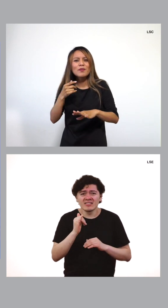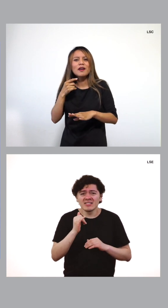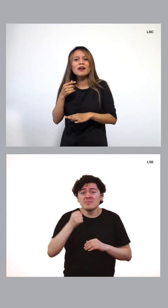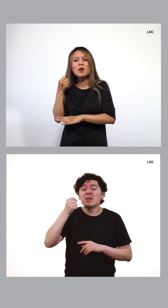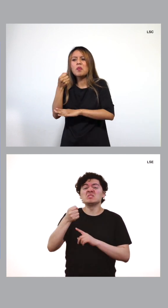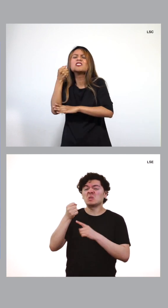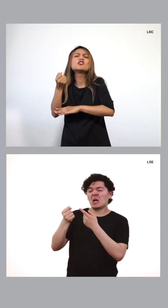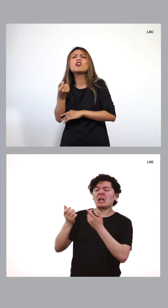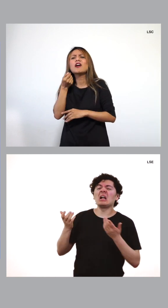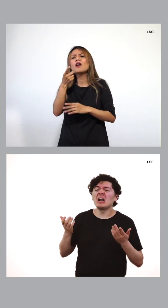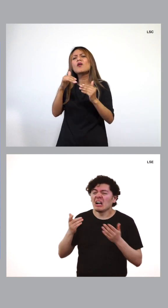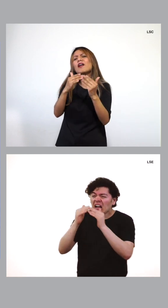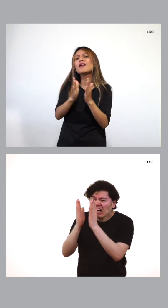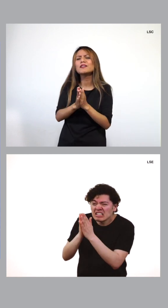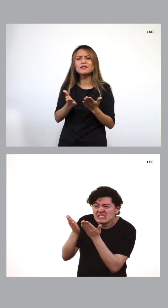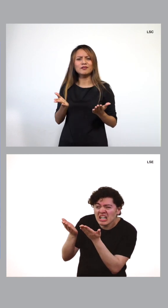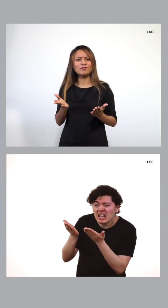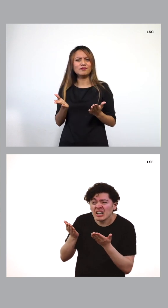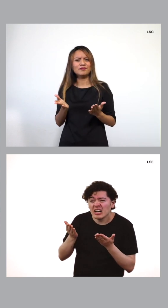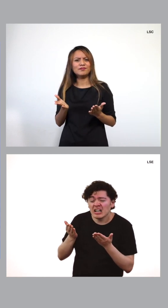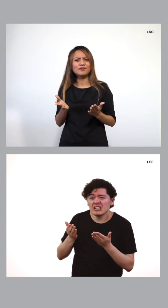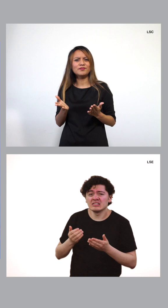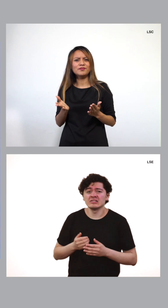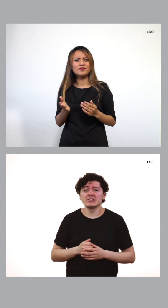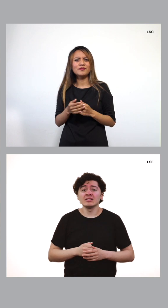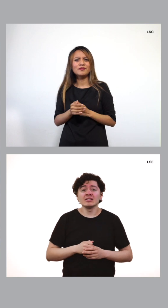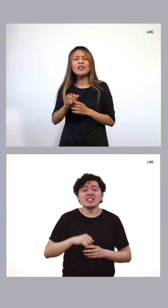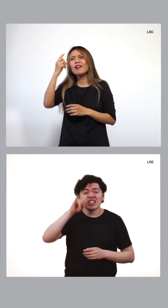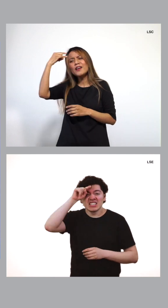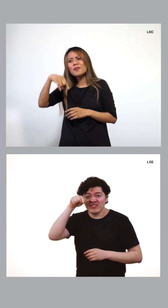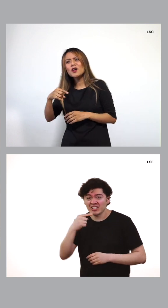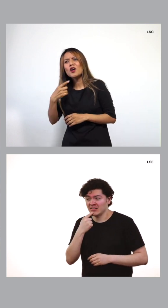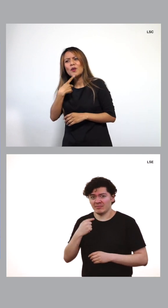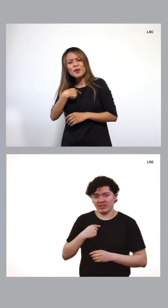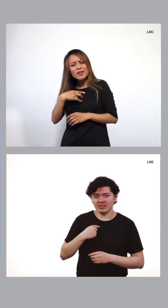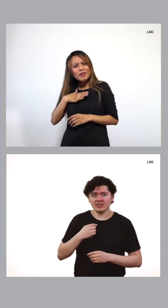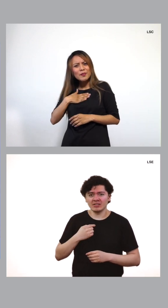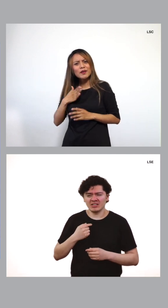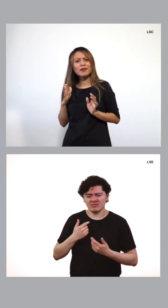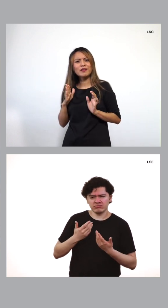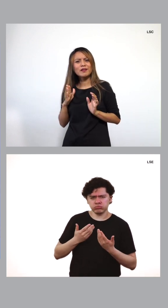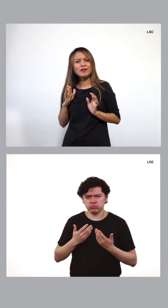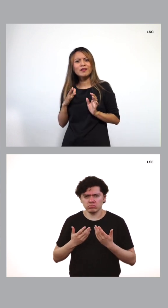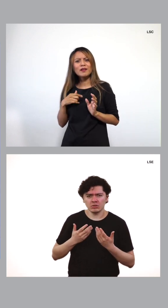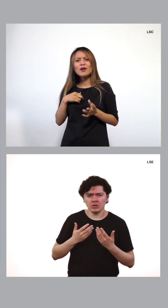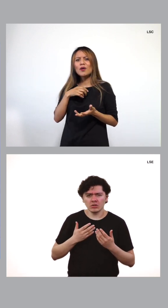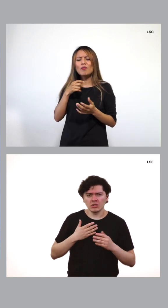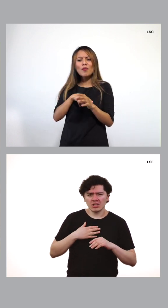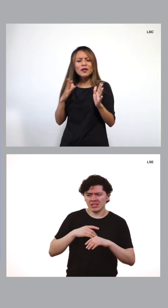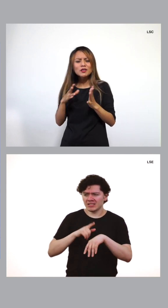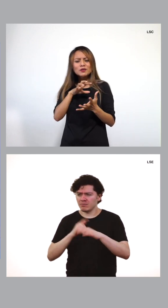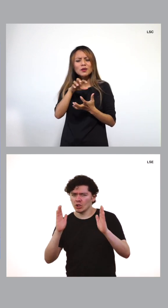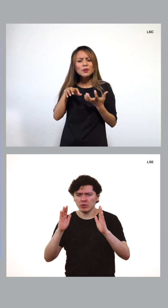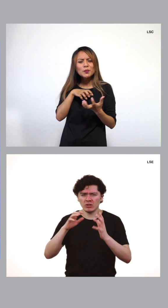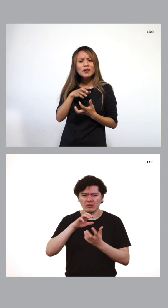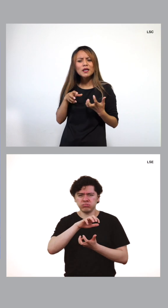Dios? ¿Quién eres tú con tus secretos, con tus debilidades, con tus momentos quizás complicados para